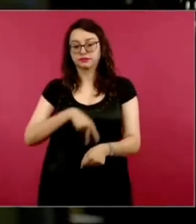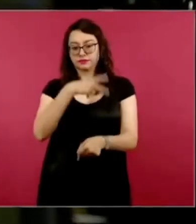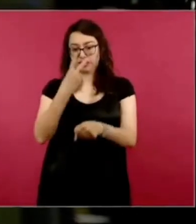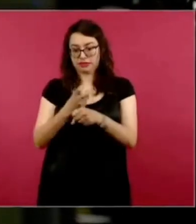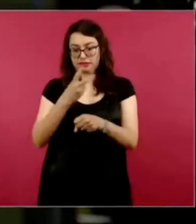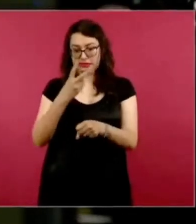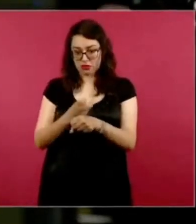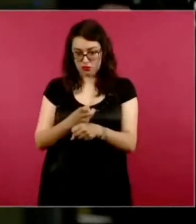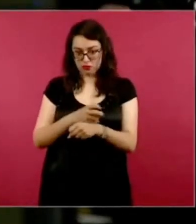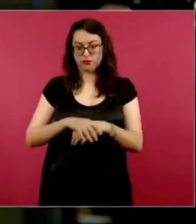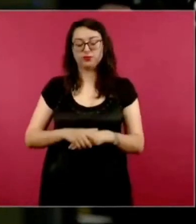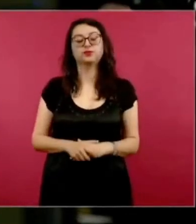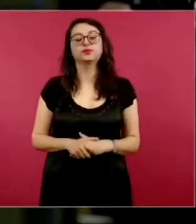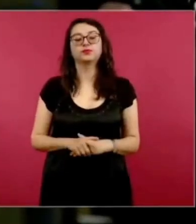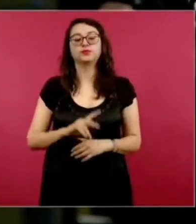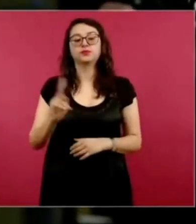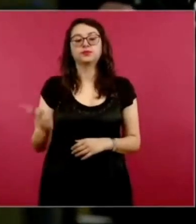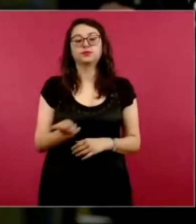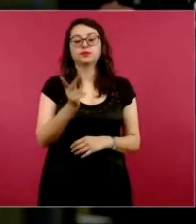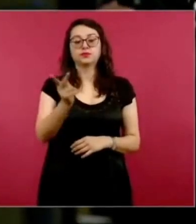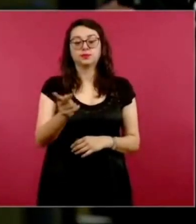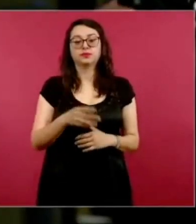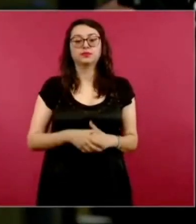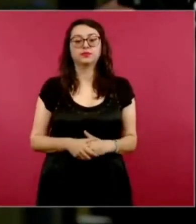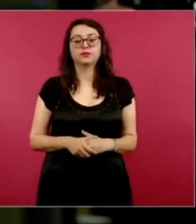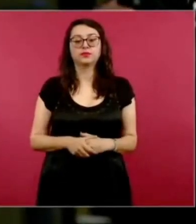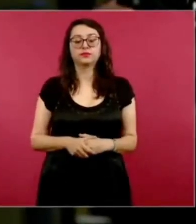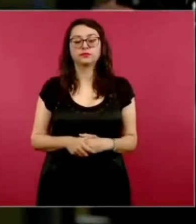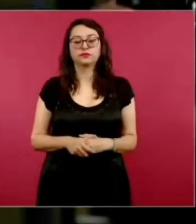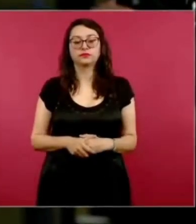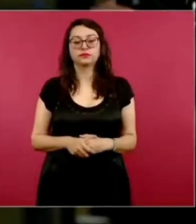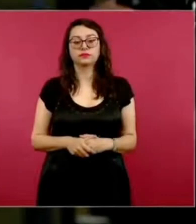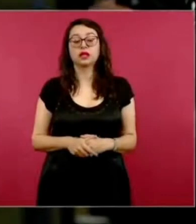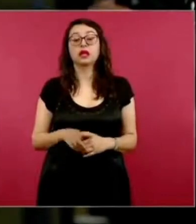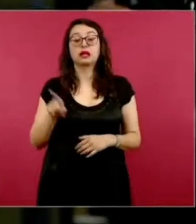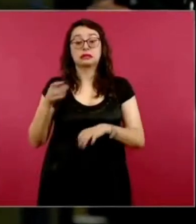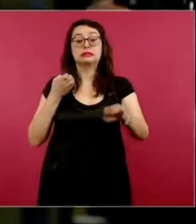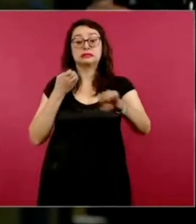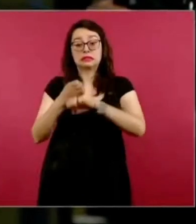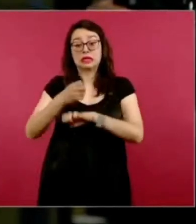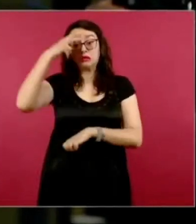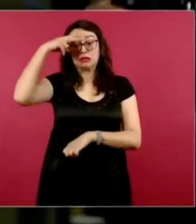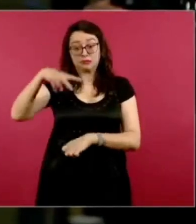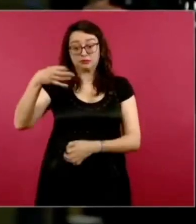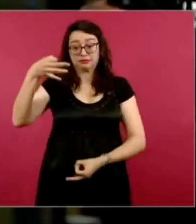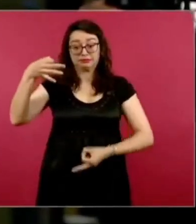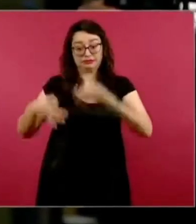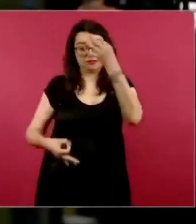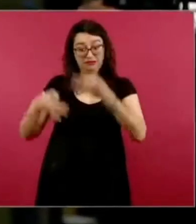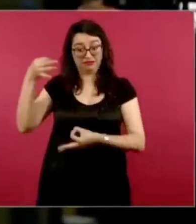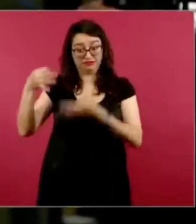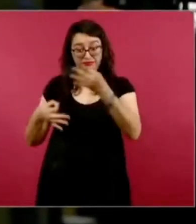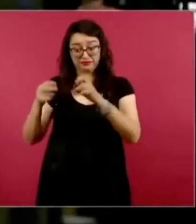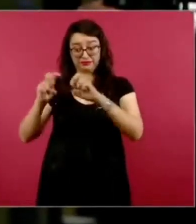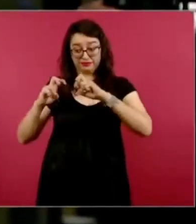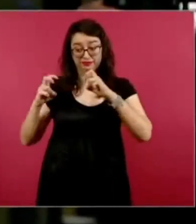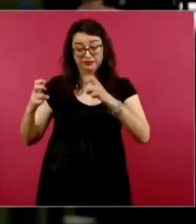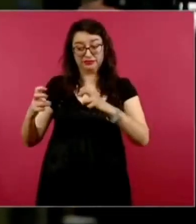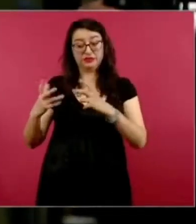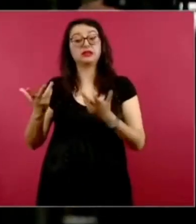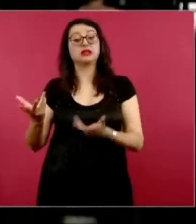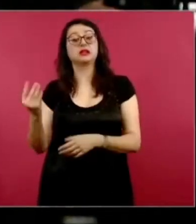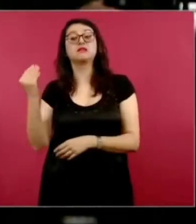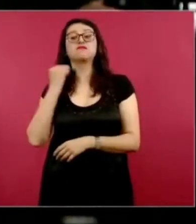Quisiera comentarle que recientemente se ha destapado una red de corrupción en el Poder Judicial del Estado de México, a la que diversos abogados que